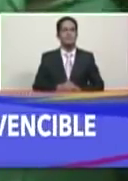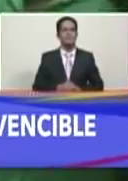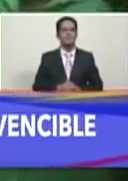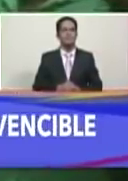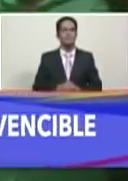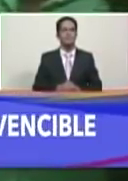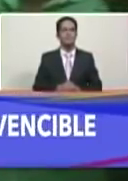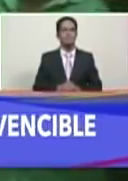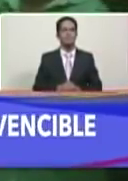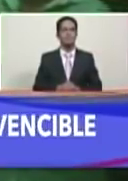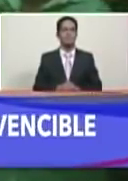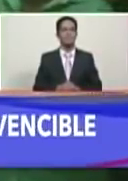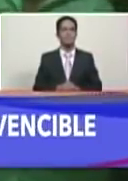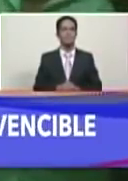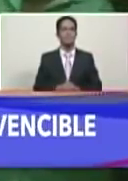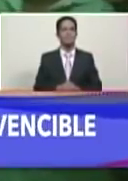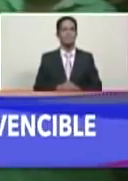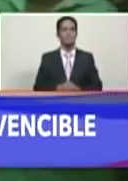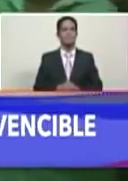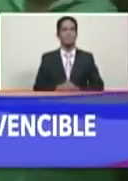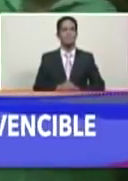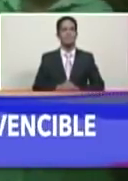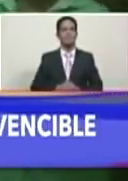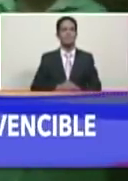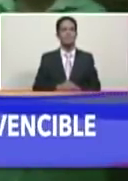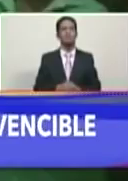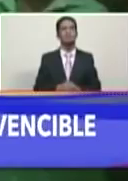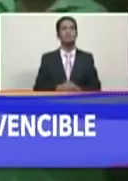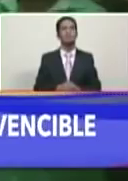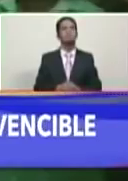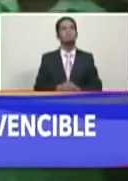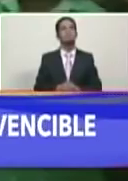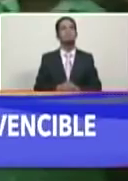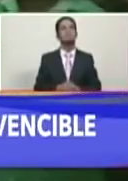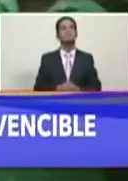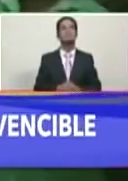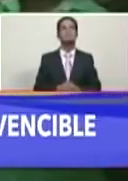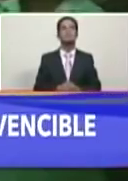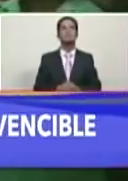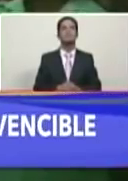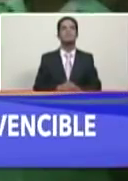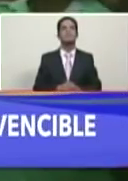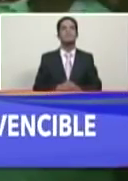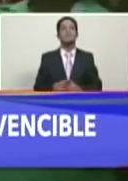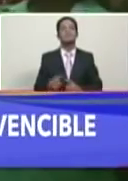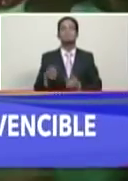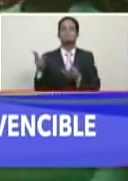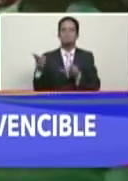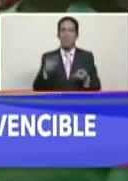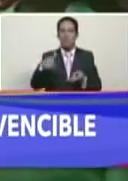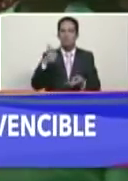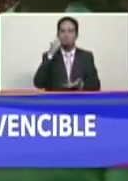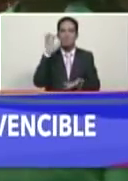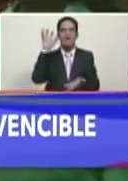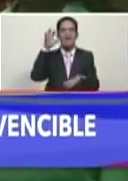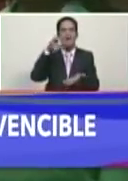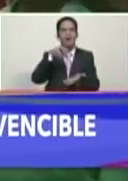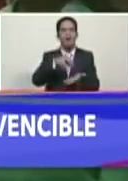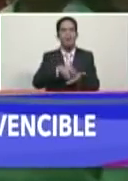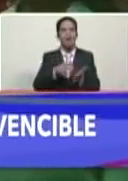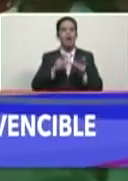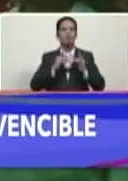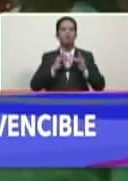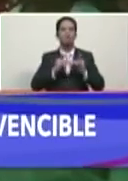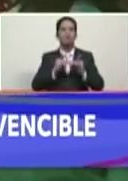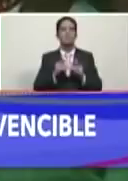buena tarde, presidente. Nos encontramos en el estado Aragua, cuna de la revolución bolivariana, y aquí, muy